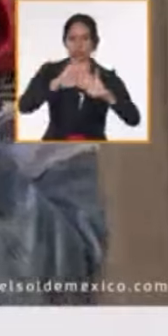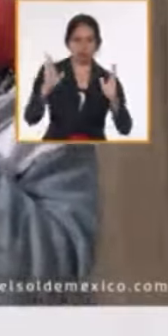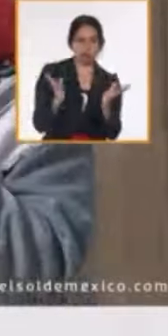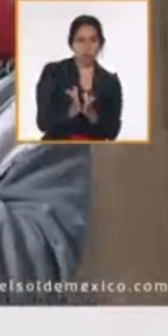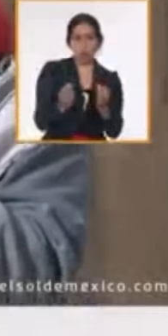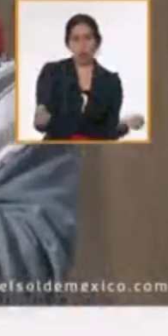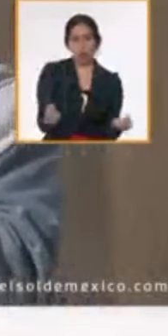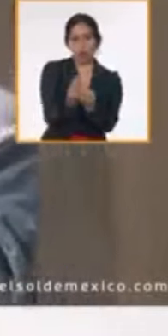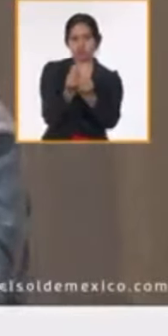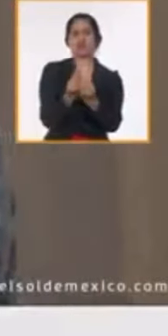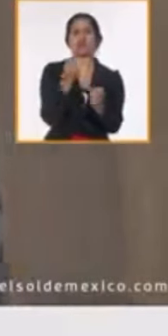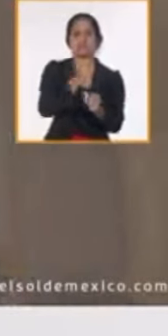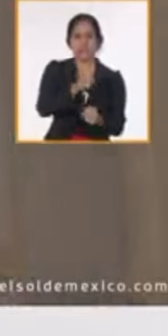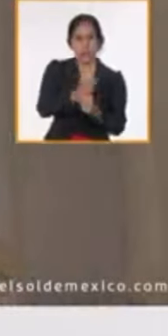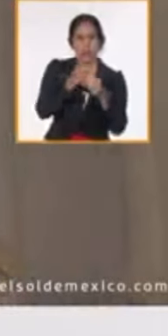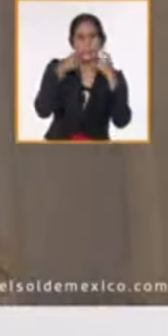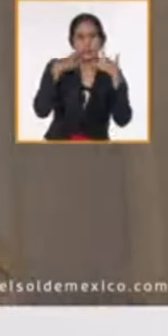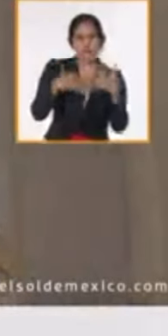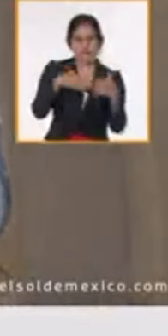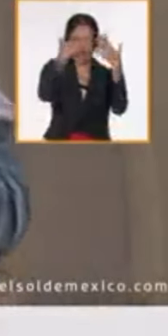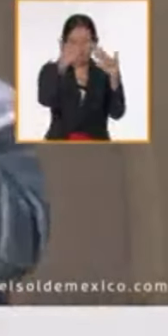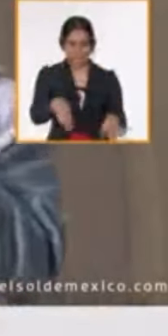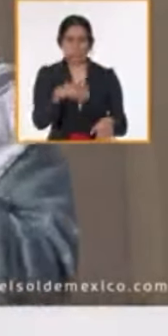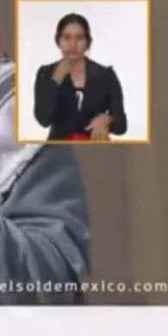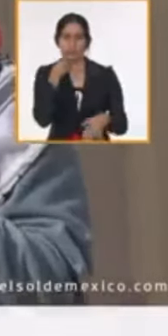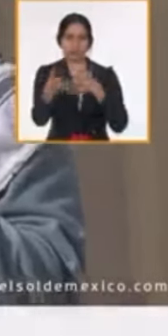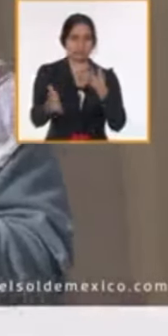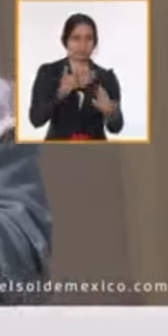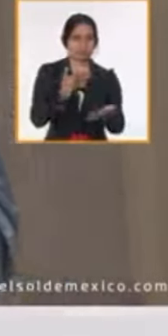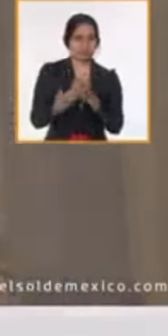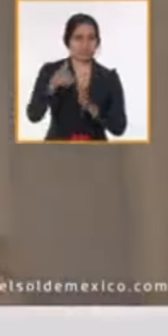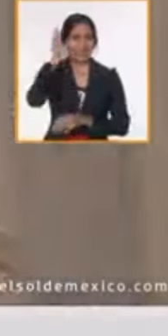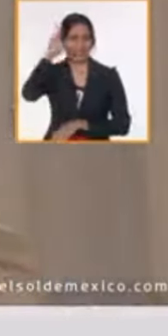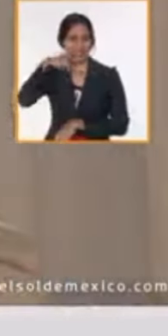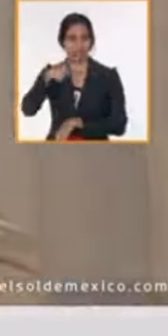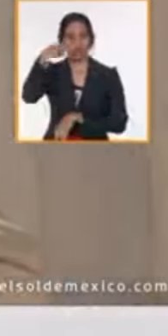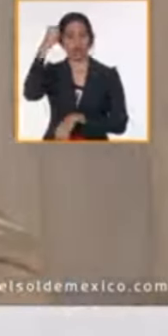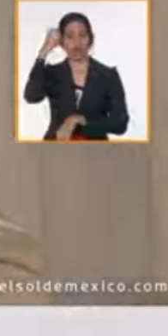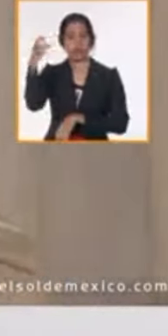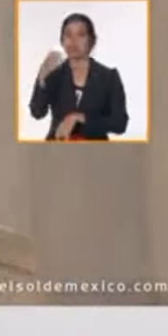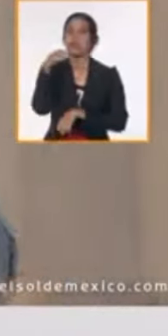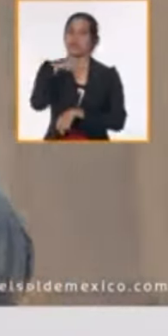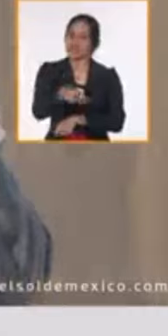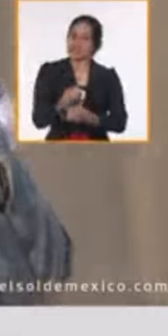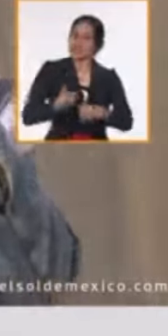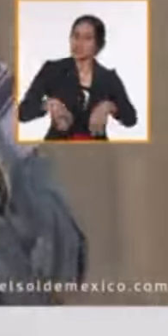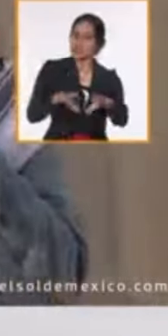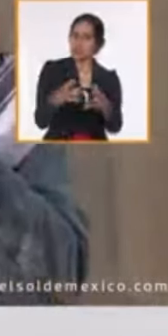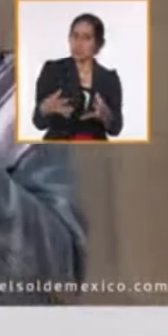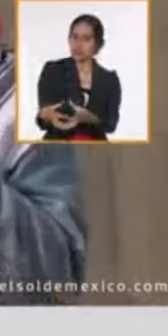en colaboración para tratar de aplastar el movimiento. Y lo están haciendo porque el movimiento está funcionando.